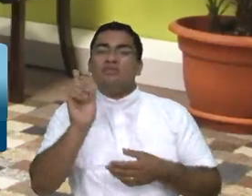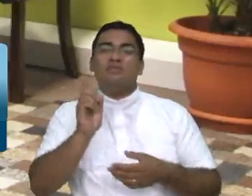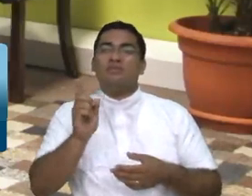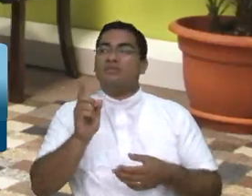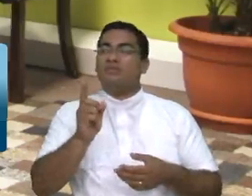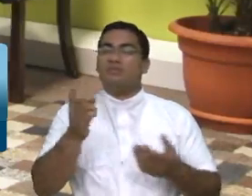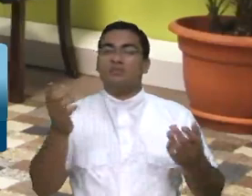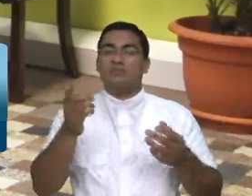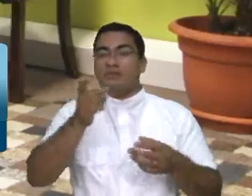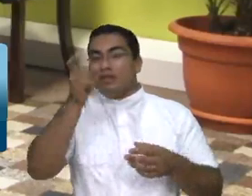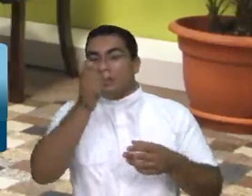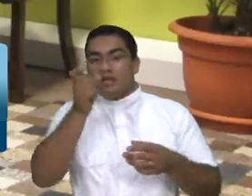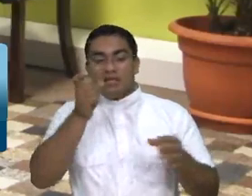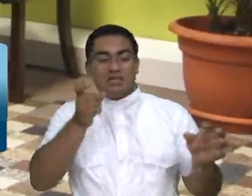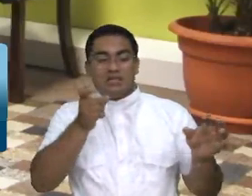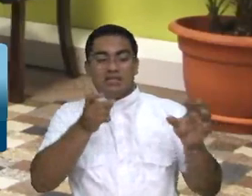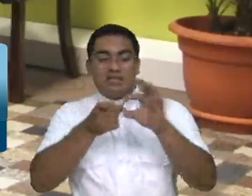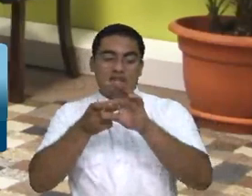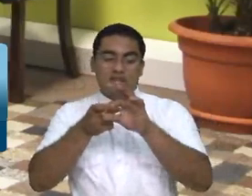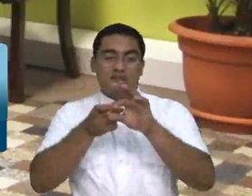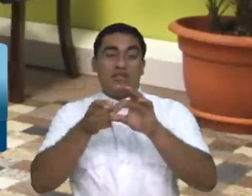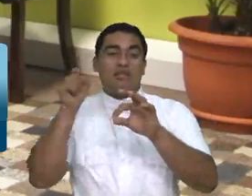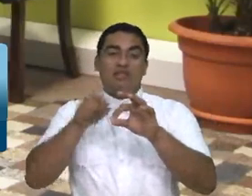del cromosoma X y eso